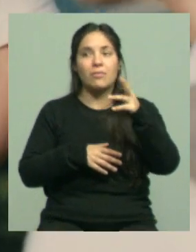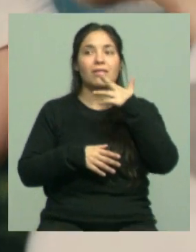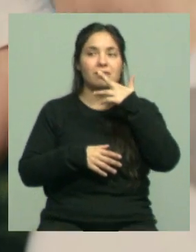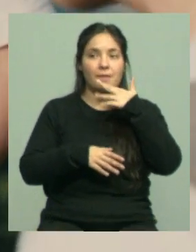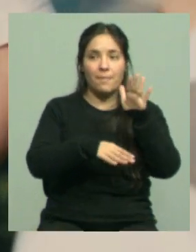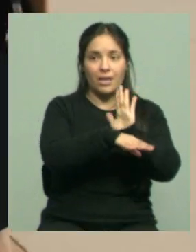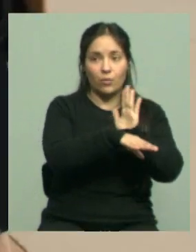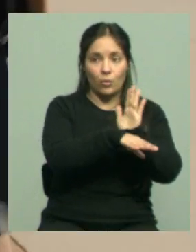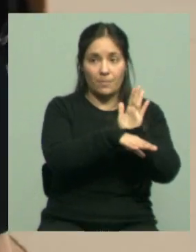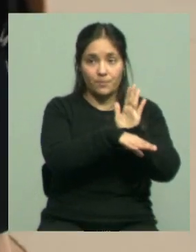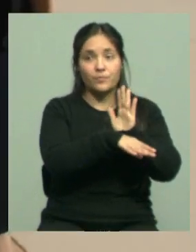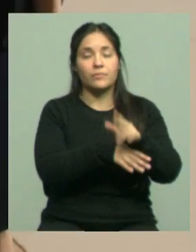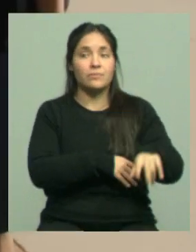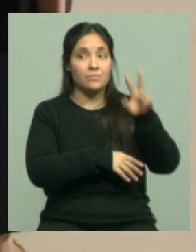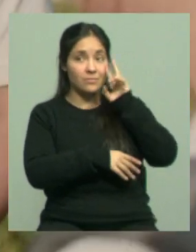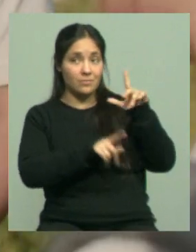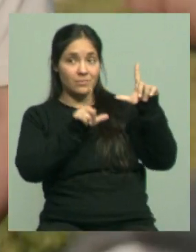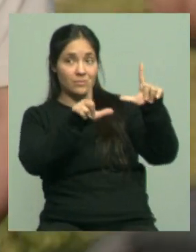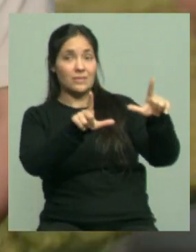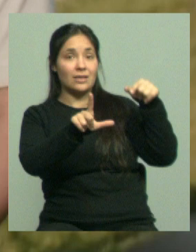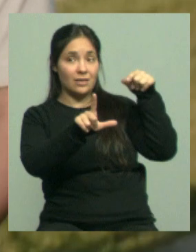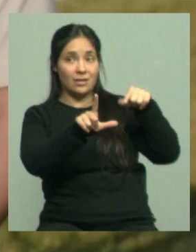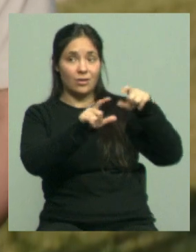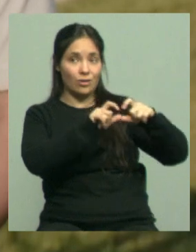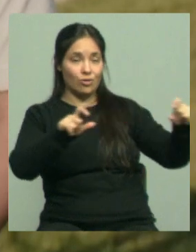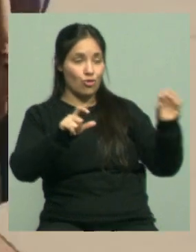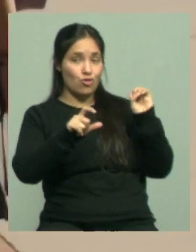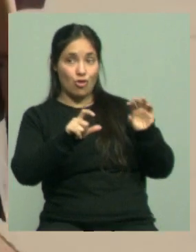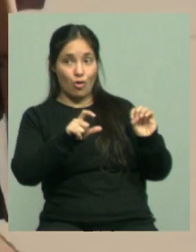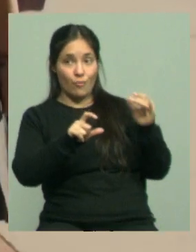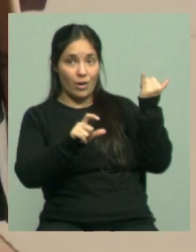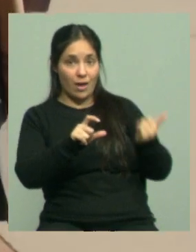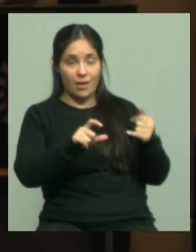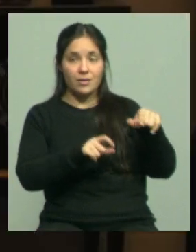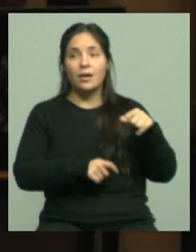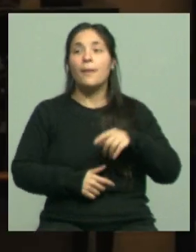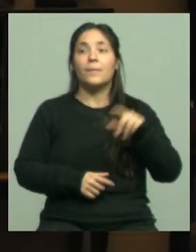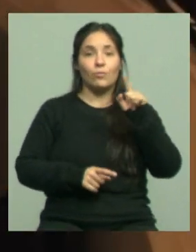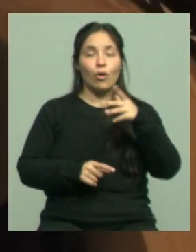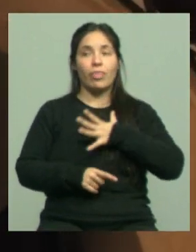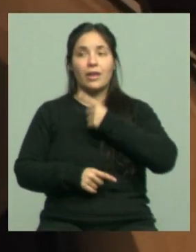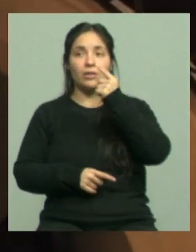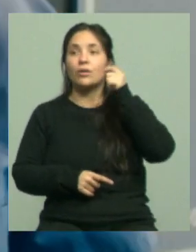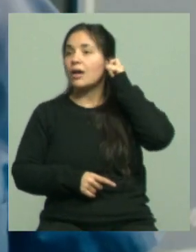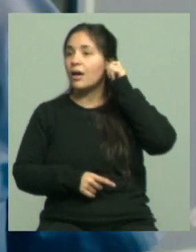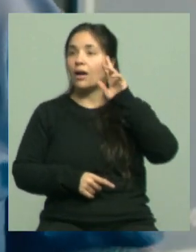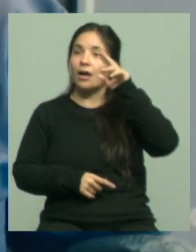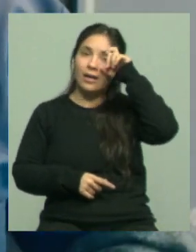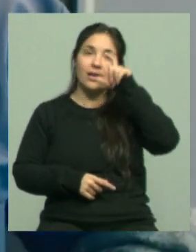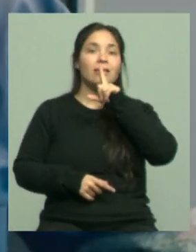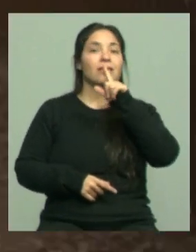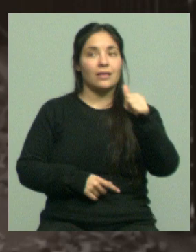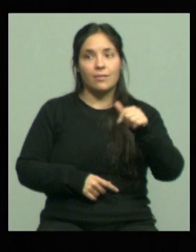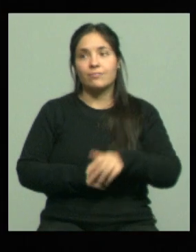nominada a los Oscars. La estamos viendo en pantalla con Saoirse Ronan. Uh-huh. De Greta, bueno, toda su filmografía es interesante.